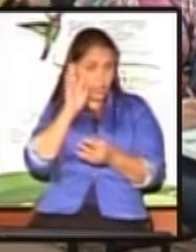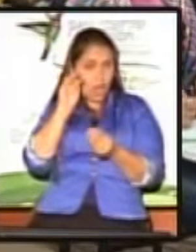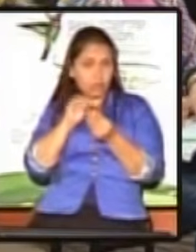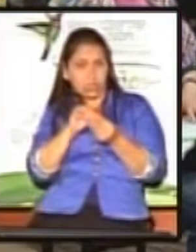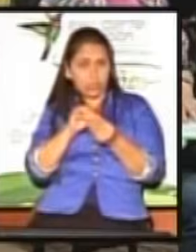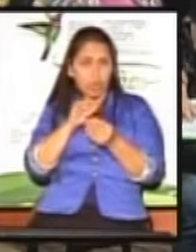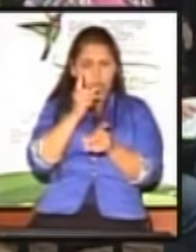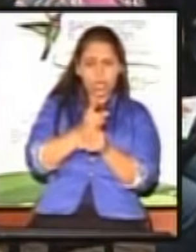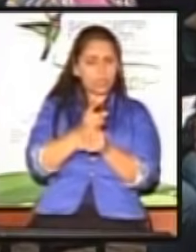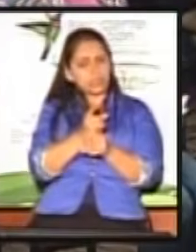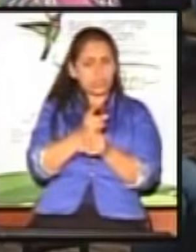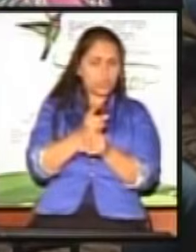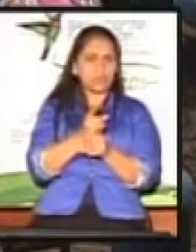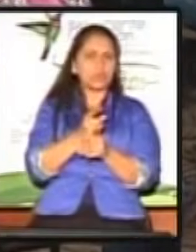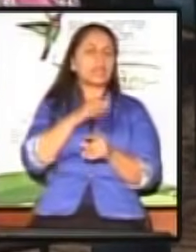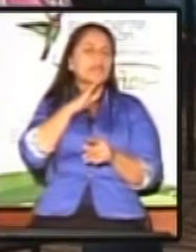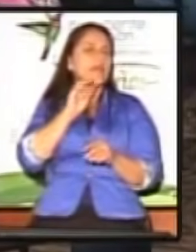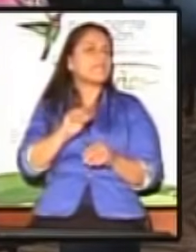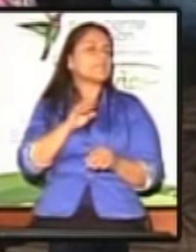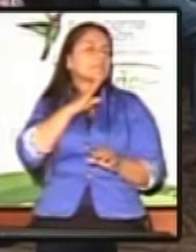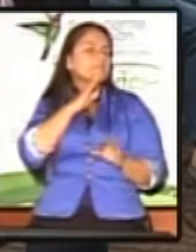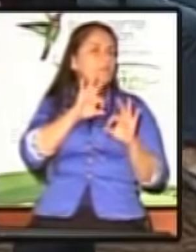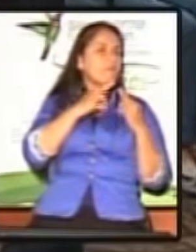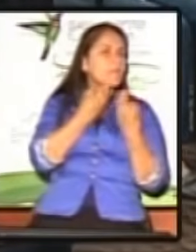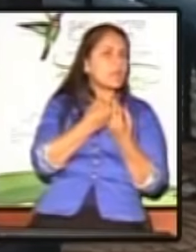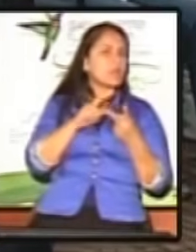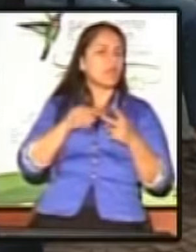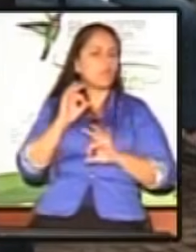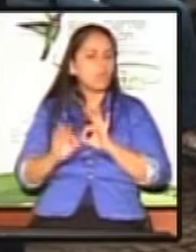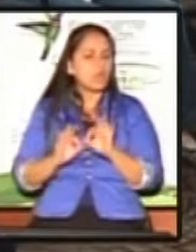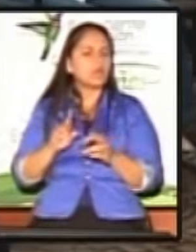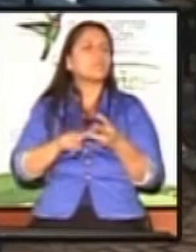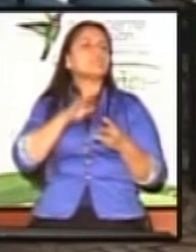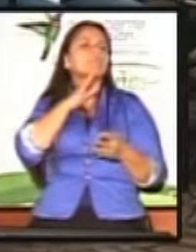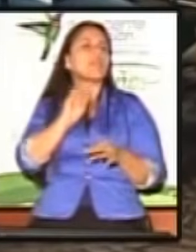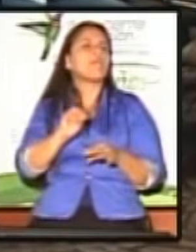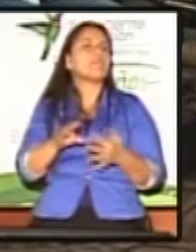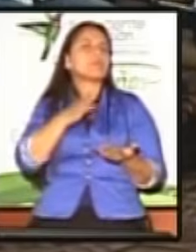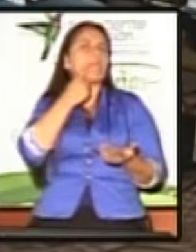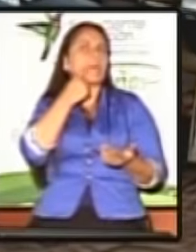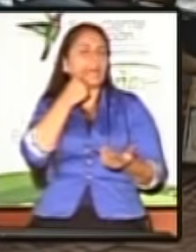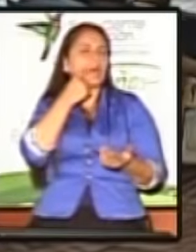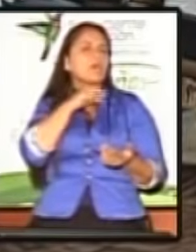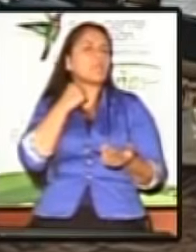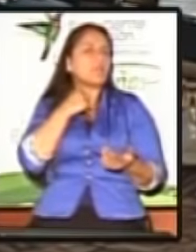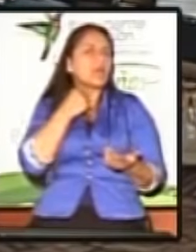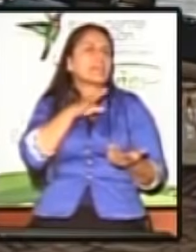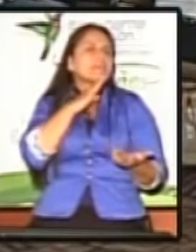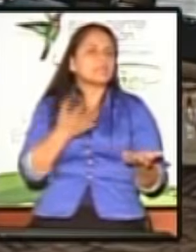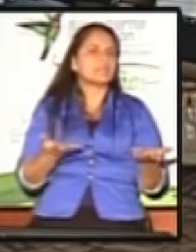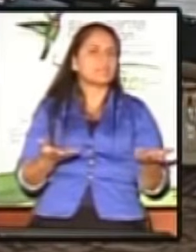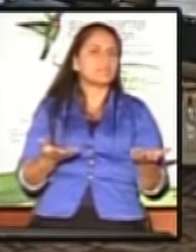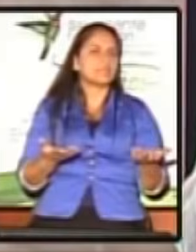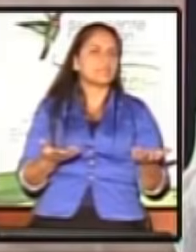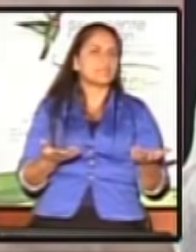adecuado? ¿Es sano? ¿Y quién lo debe decir? ¿La familia, el cuidador, un padre, un sacerdote? Esa es la primera pregunta. Y